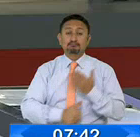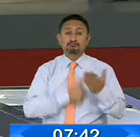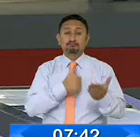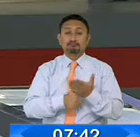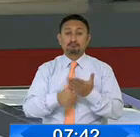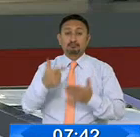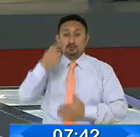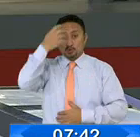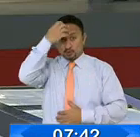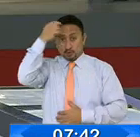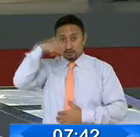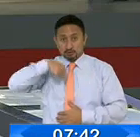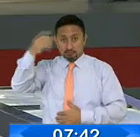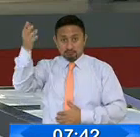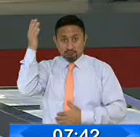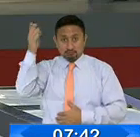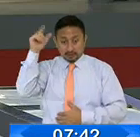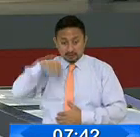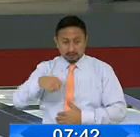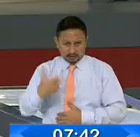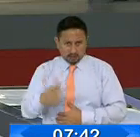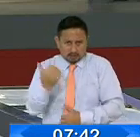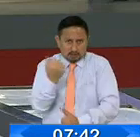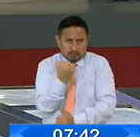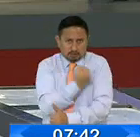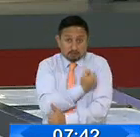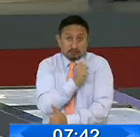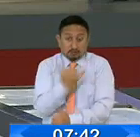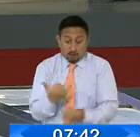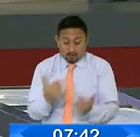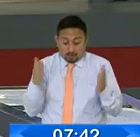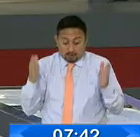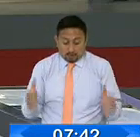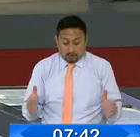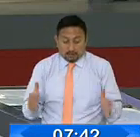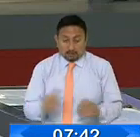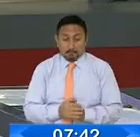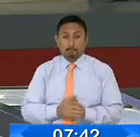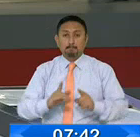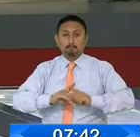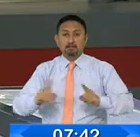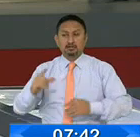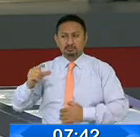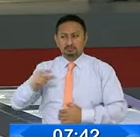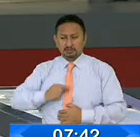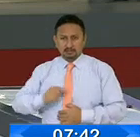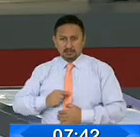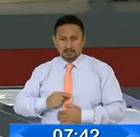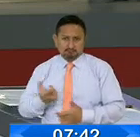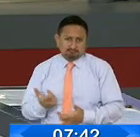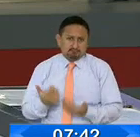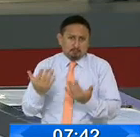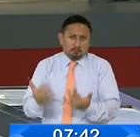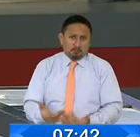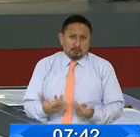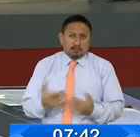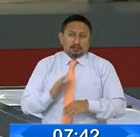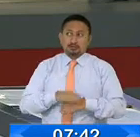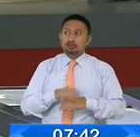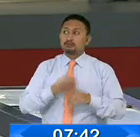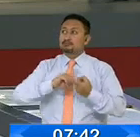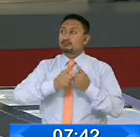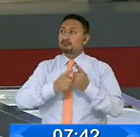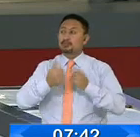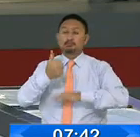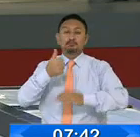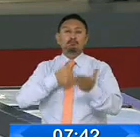Educación indicó que los maestros serán vacunados en la fase 1. Sin embargo, los detalles aún están a la espera tras el cambio de